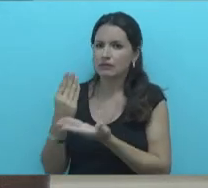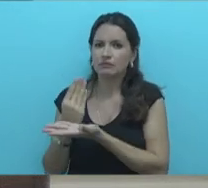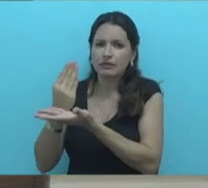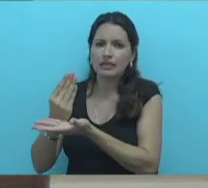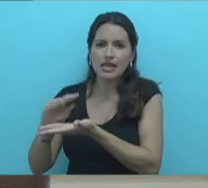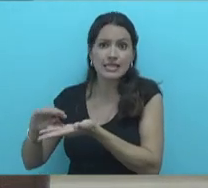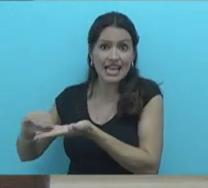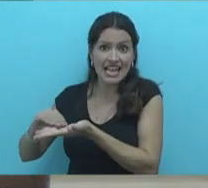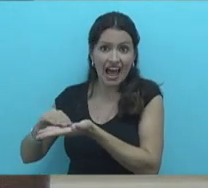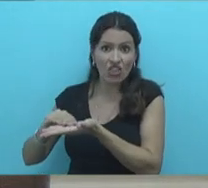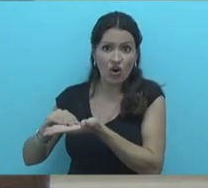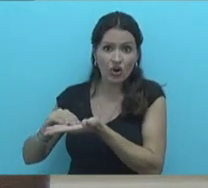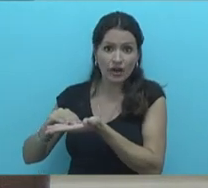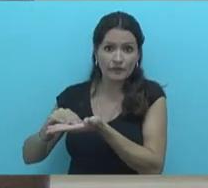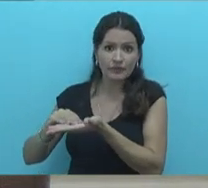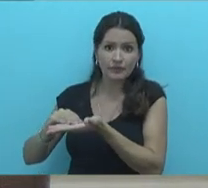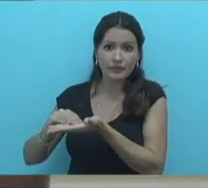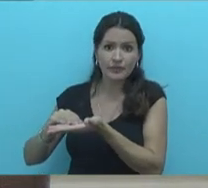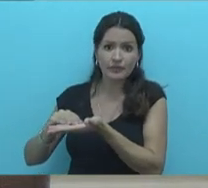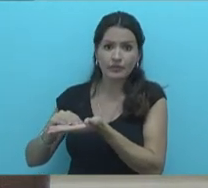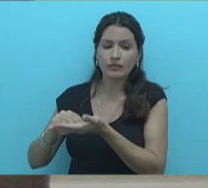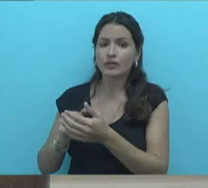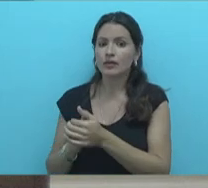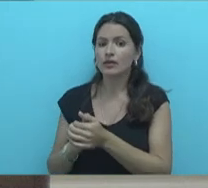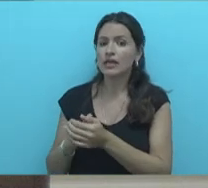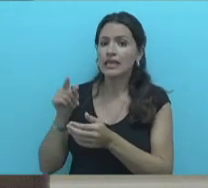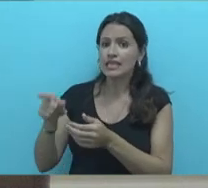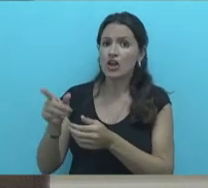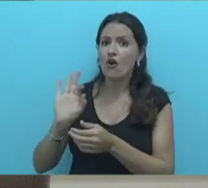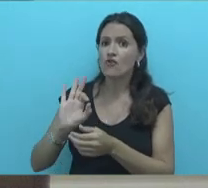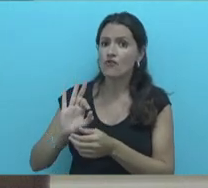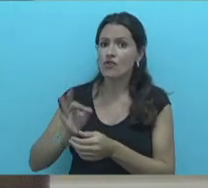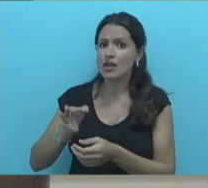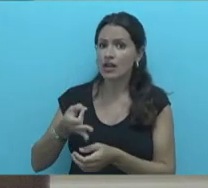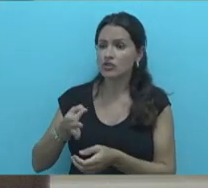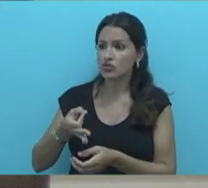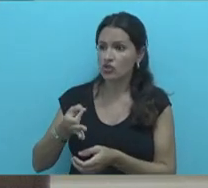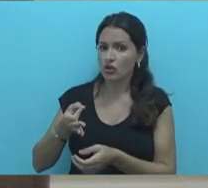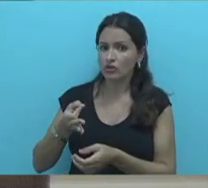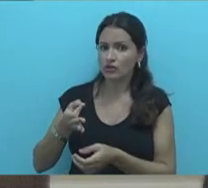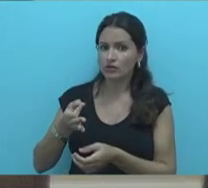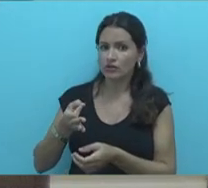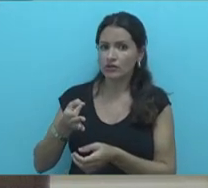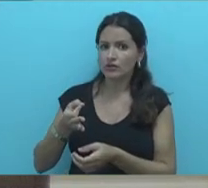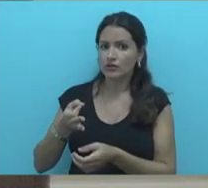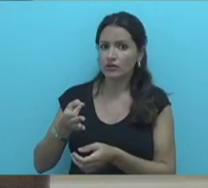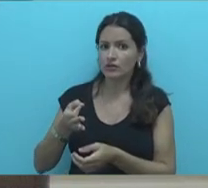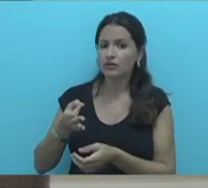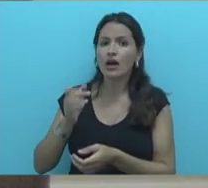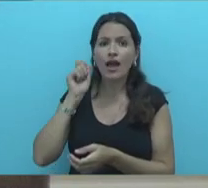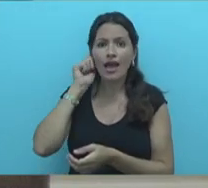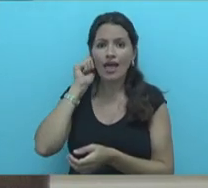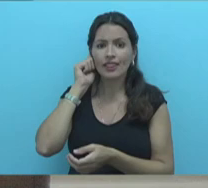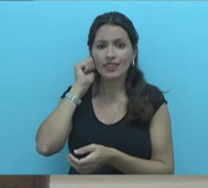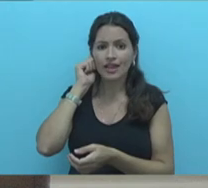donde el cargo particularmente de senadores, diputados, gobernador y vice están establecidos por la Constitución Provincial, dicen la edad que tienen que tener